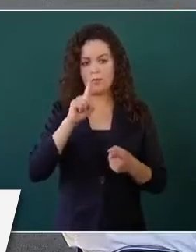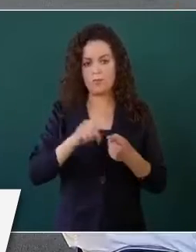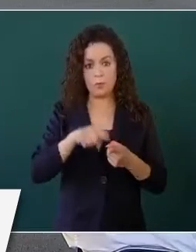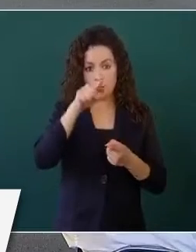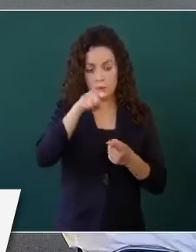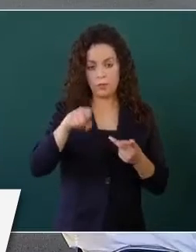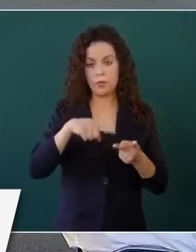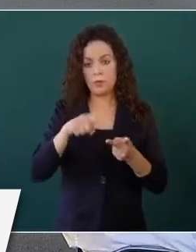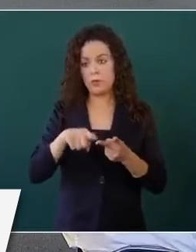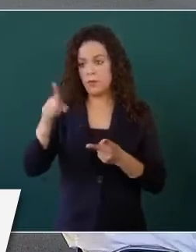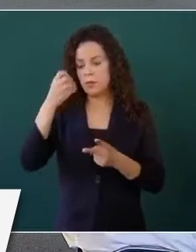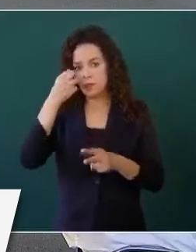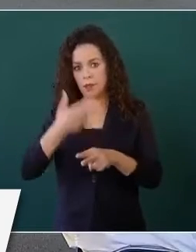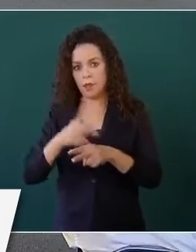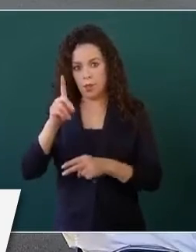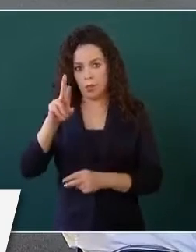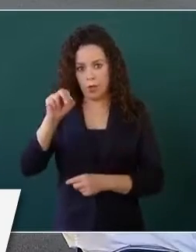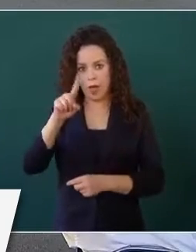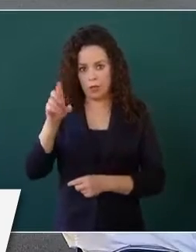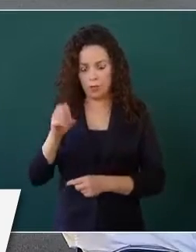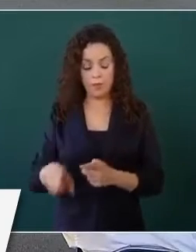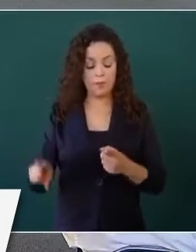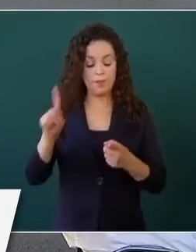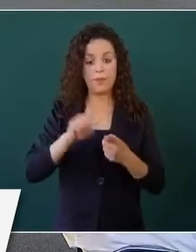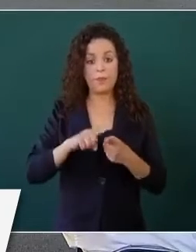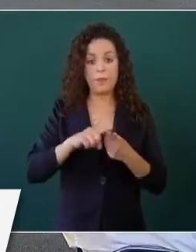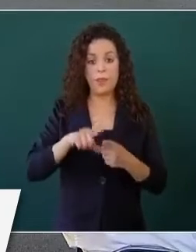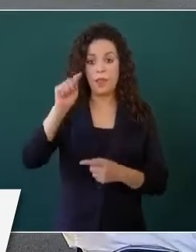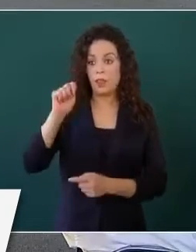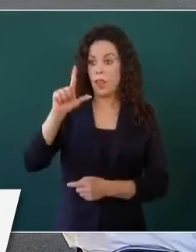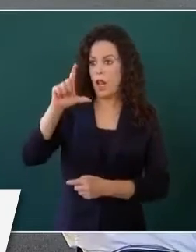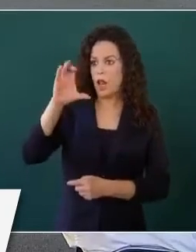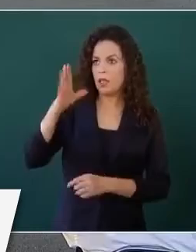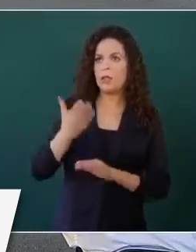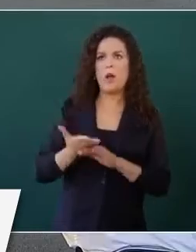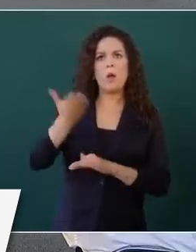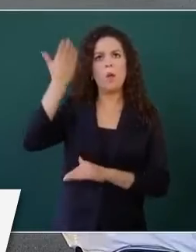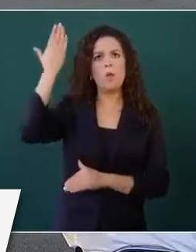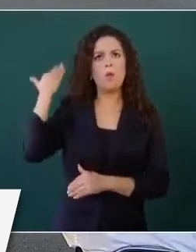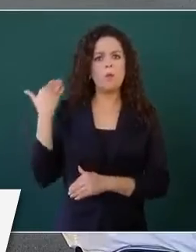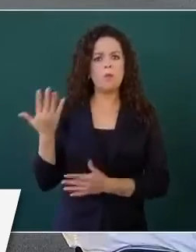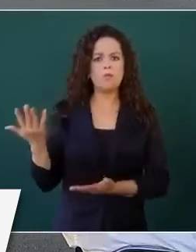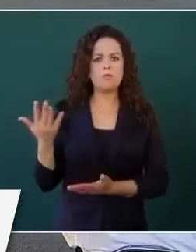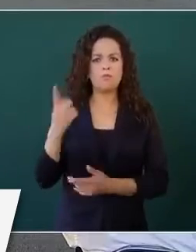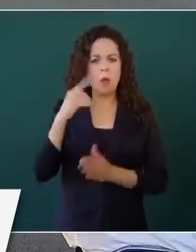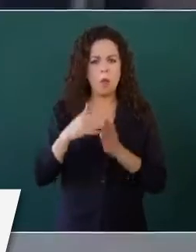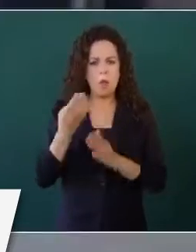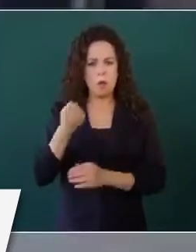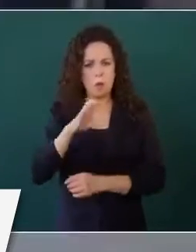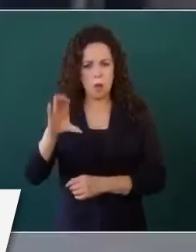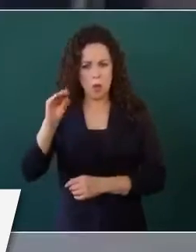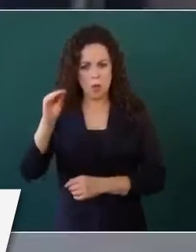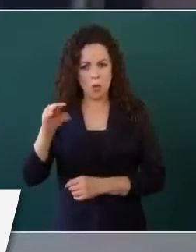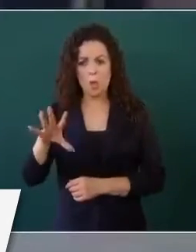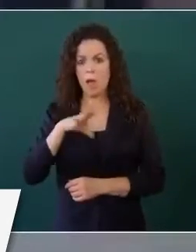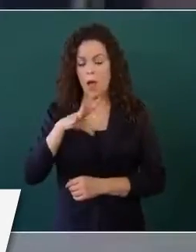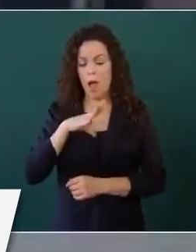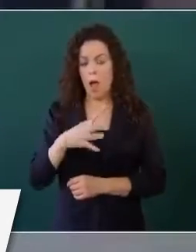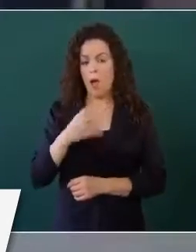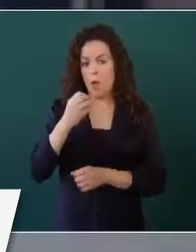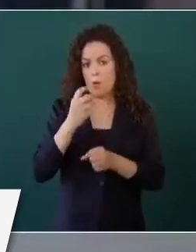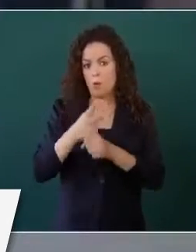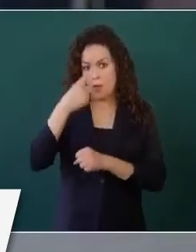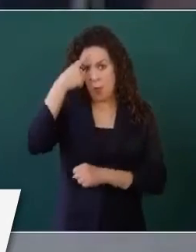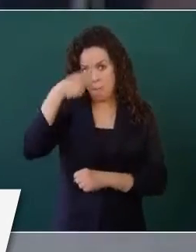La pregunta para usted sería, cuando se aprobó el TLC allá en los 90, pues daba las mismas oportunidades para ambos lados de la frontera.